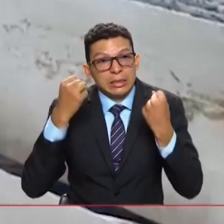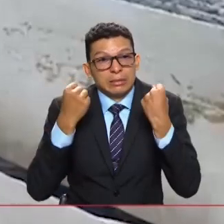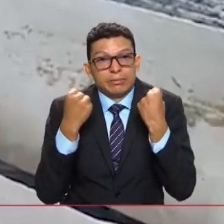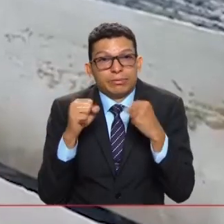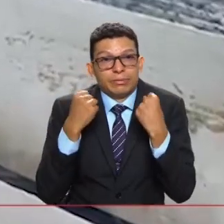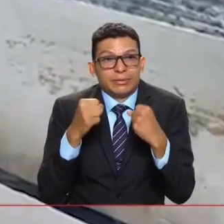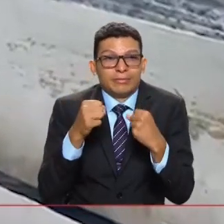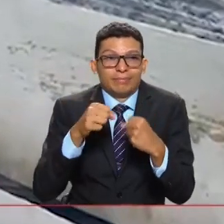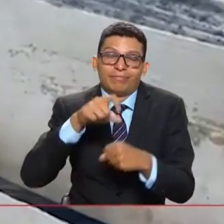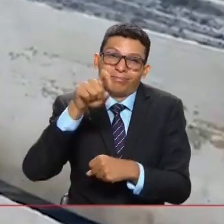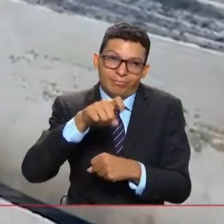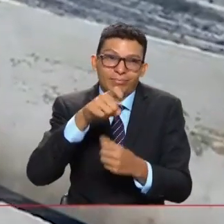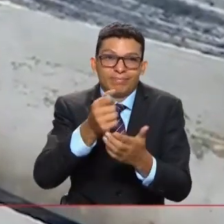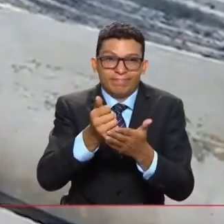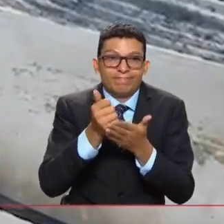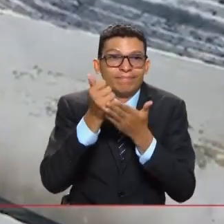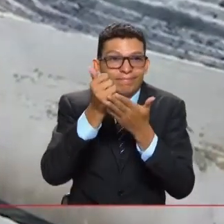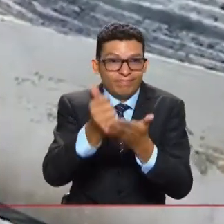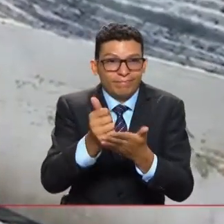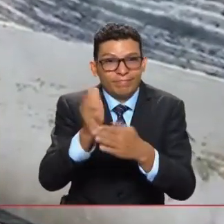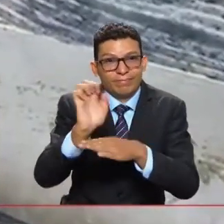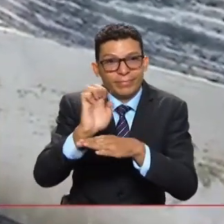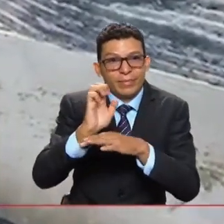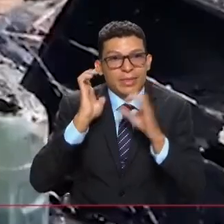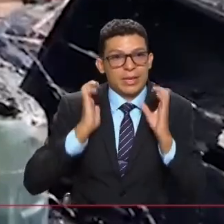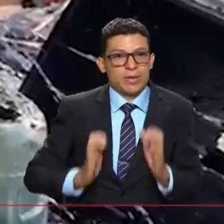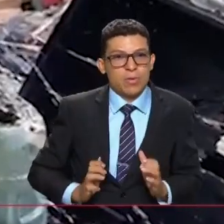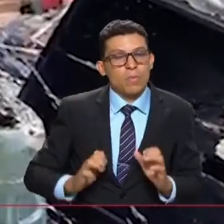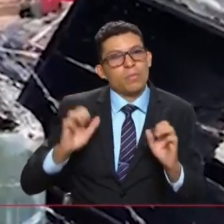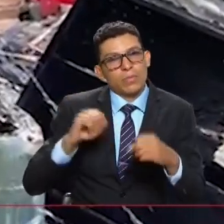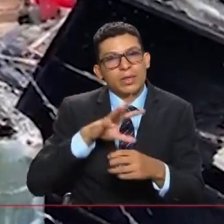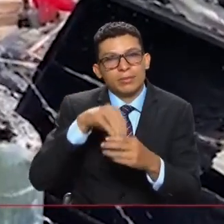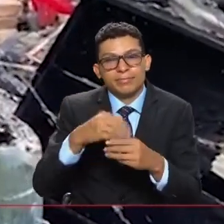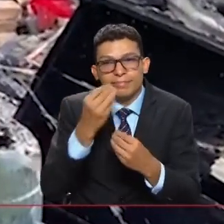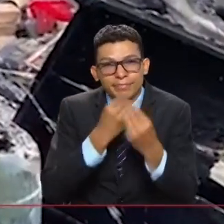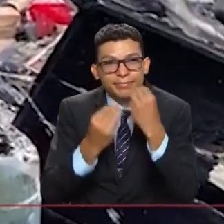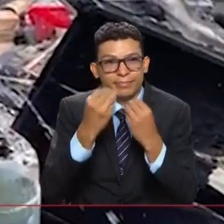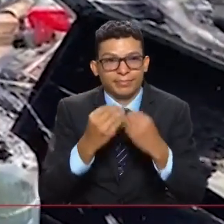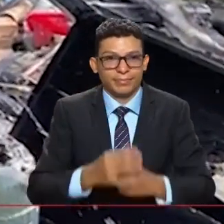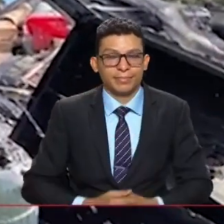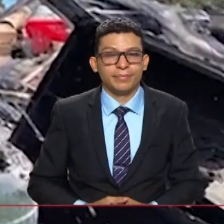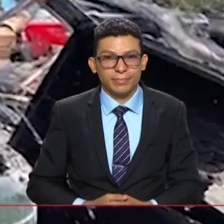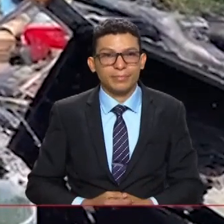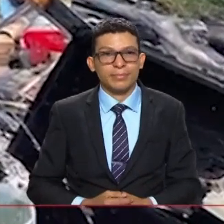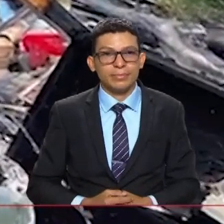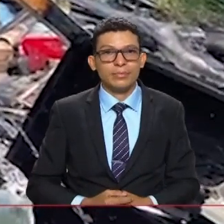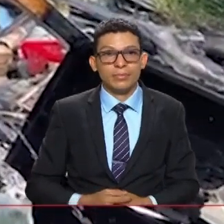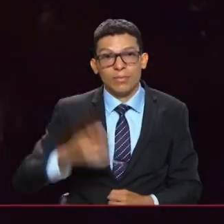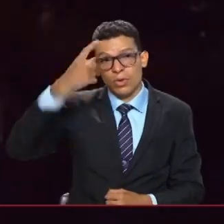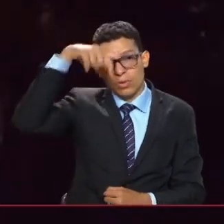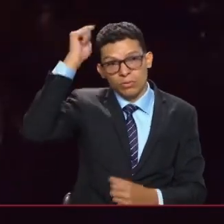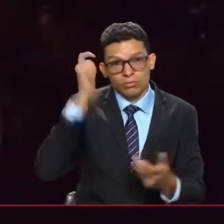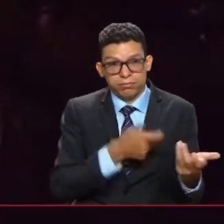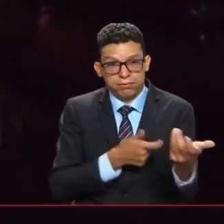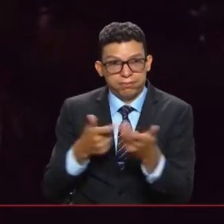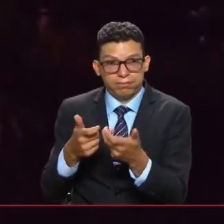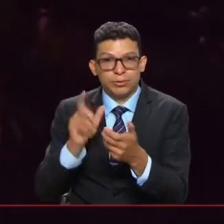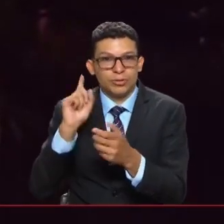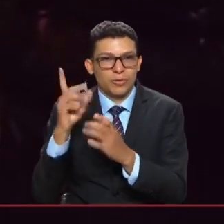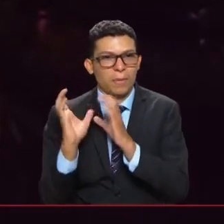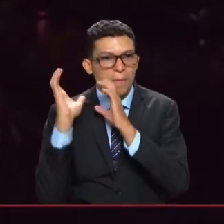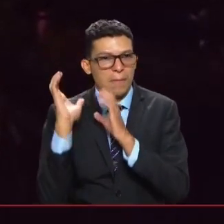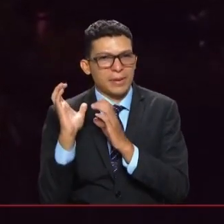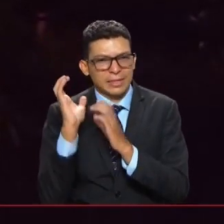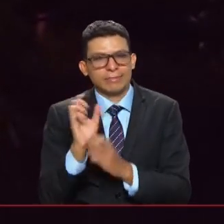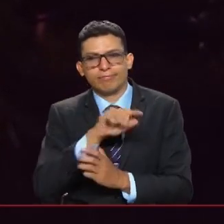ahora requieren de la ayuda de las entidades y la ciudadanía para poder alimentarse. El Cuerpo de Bomberos de la capital caucana atendió